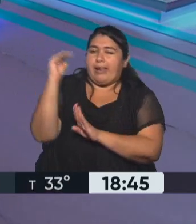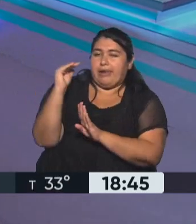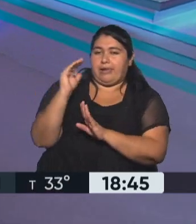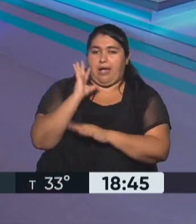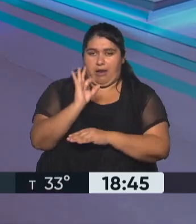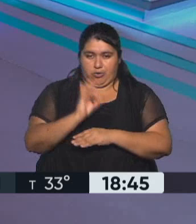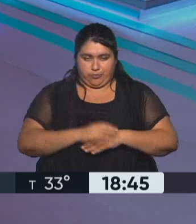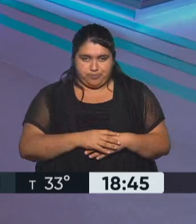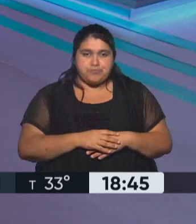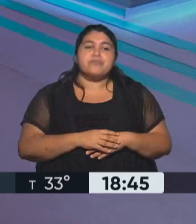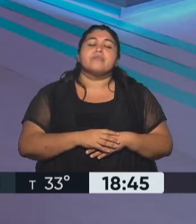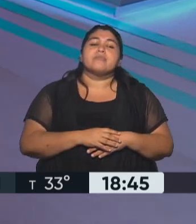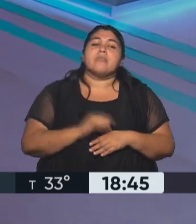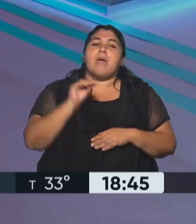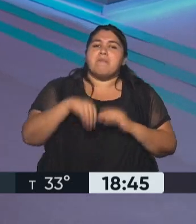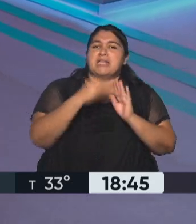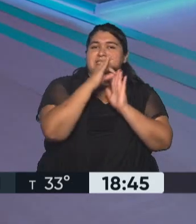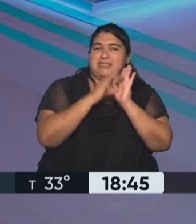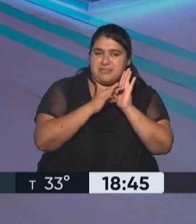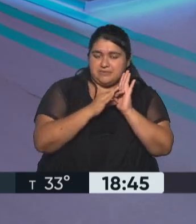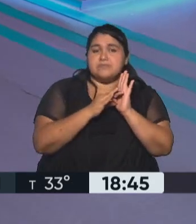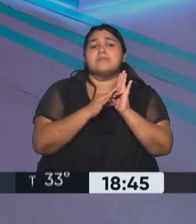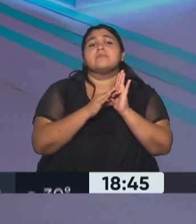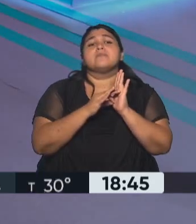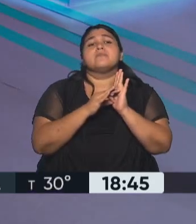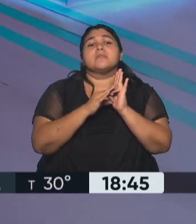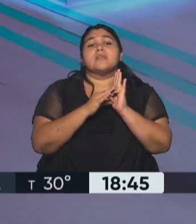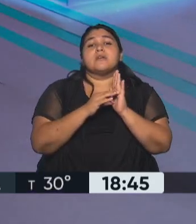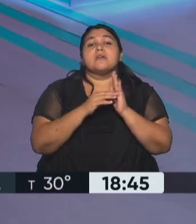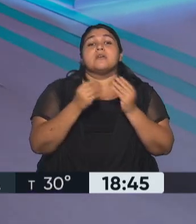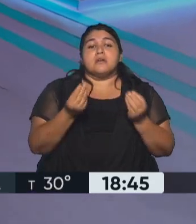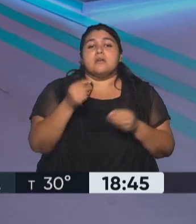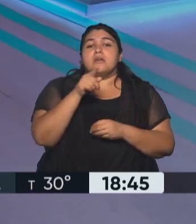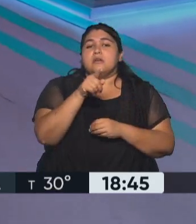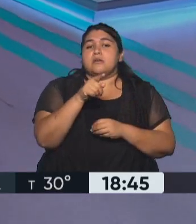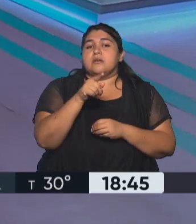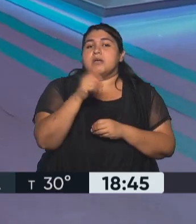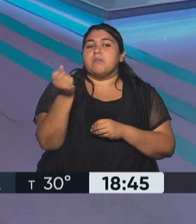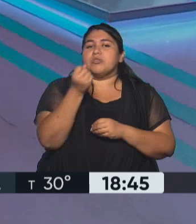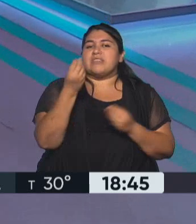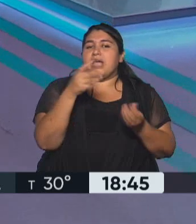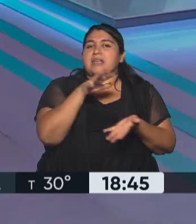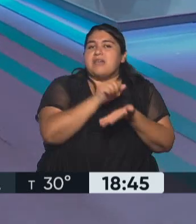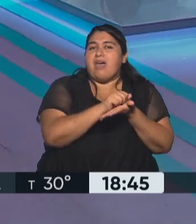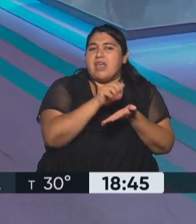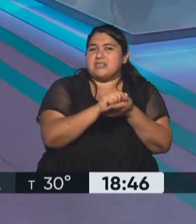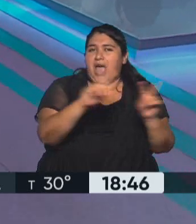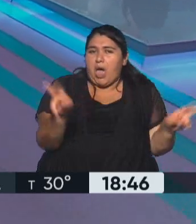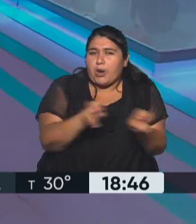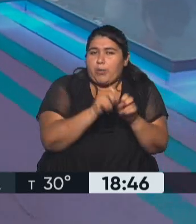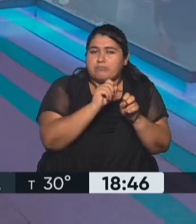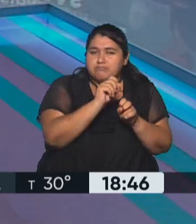claves de justamente este proyecto de ley de 137 páginas. Otras tienen que ver con las reservas, ¿sí? Se espera que